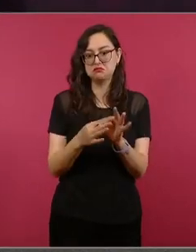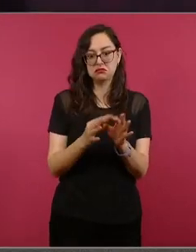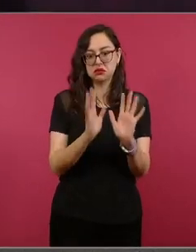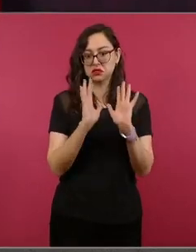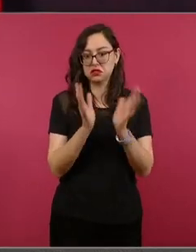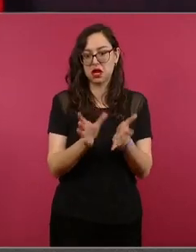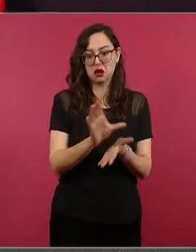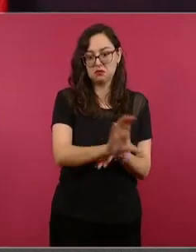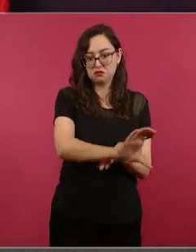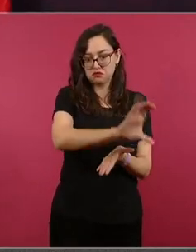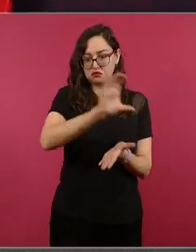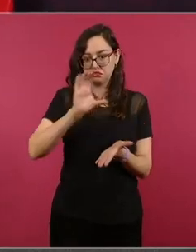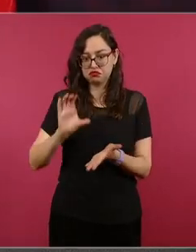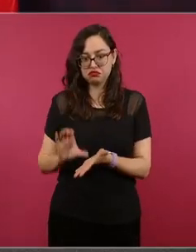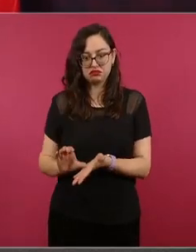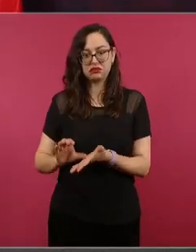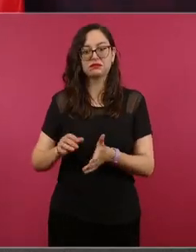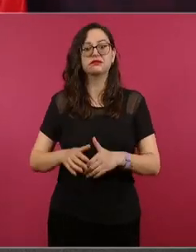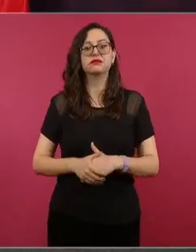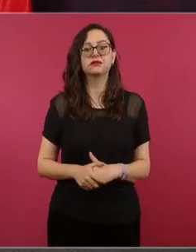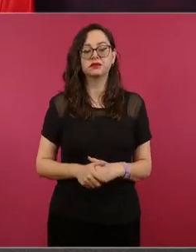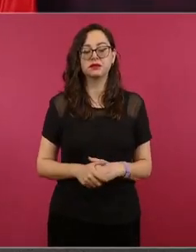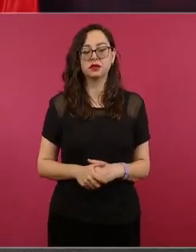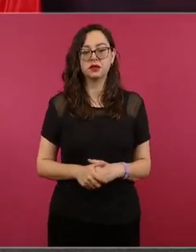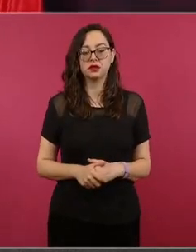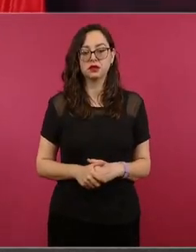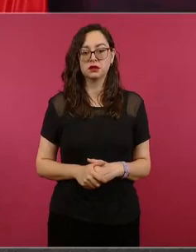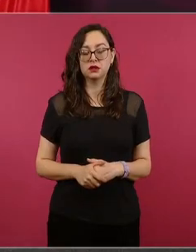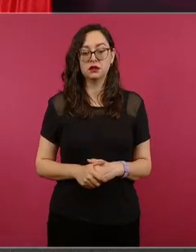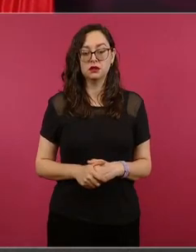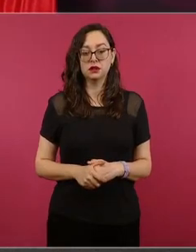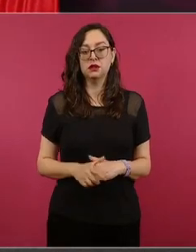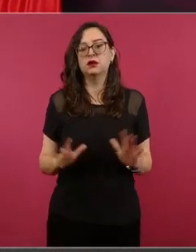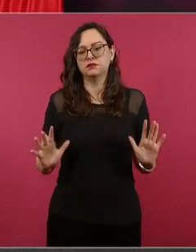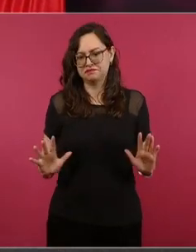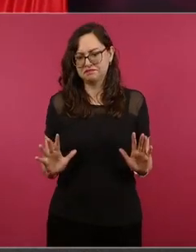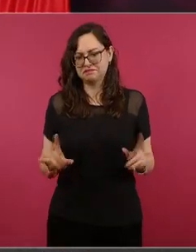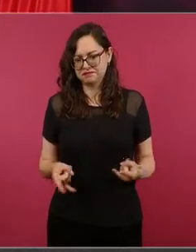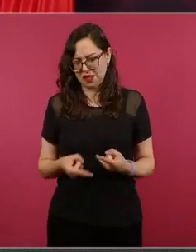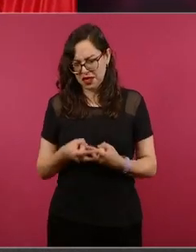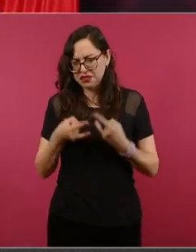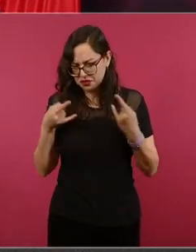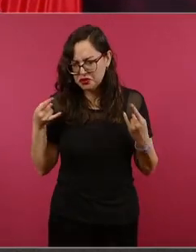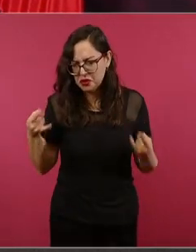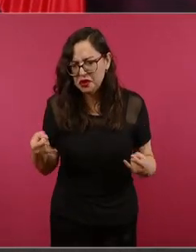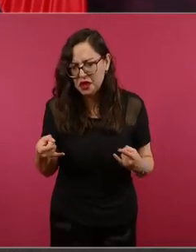Salinas de Gortari. A ver, vamos a hacer la historia breve.